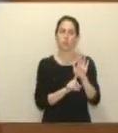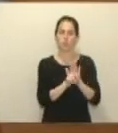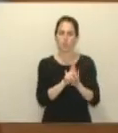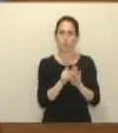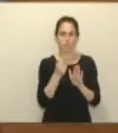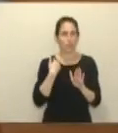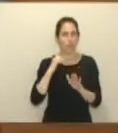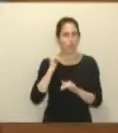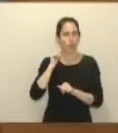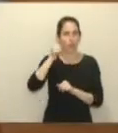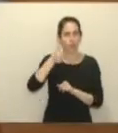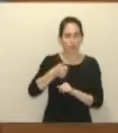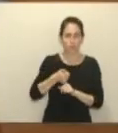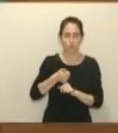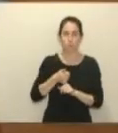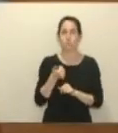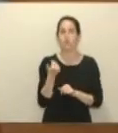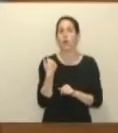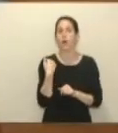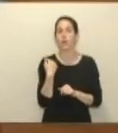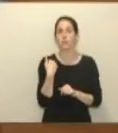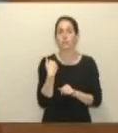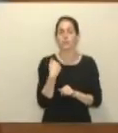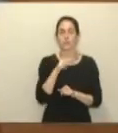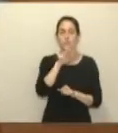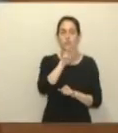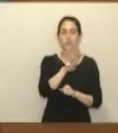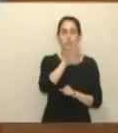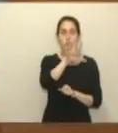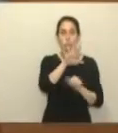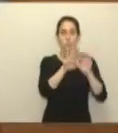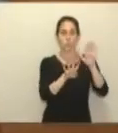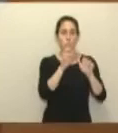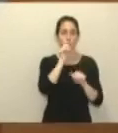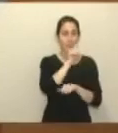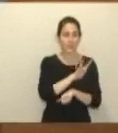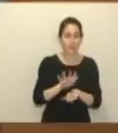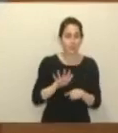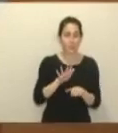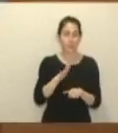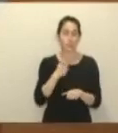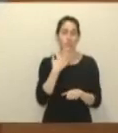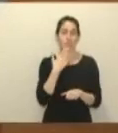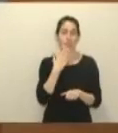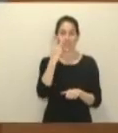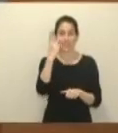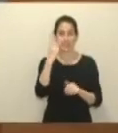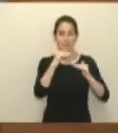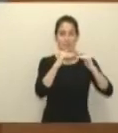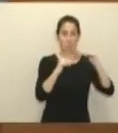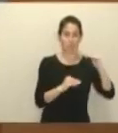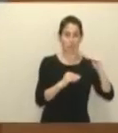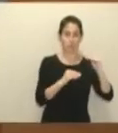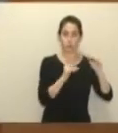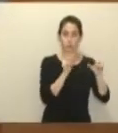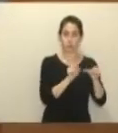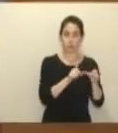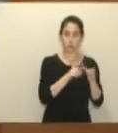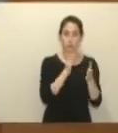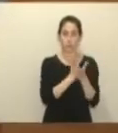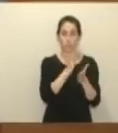últimos años. Se ha pasado de tener 359 niños menores de 3 años matriculados en el